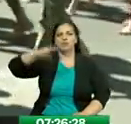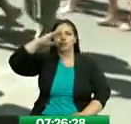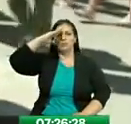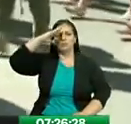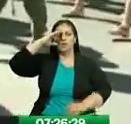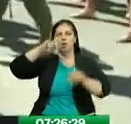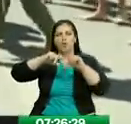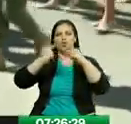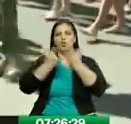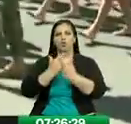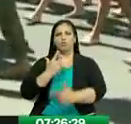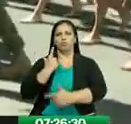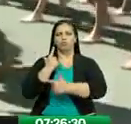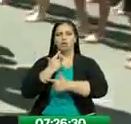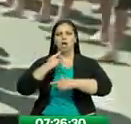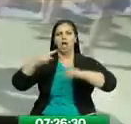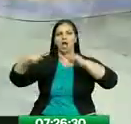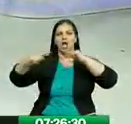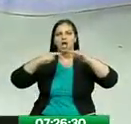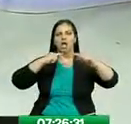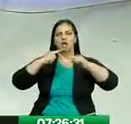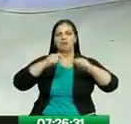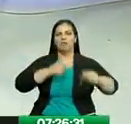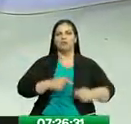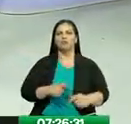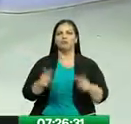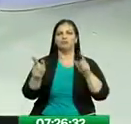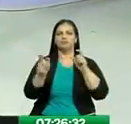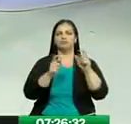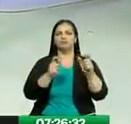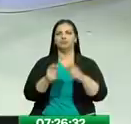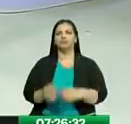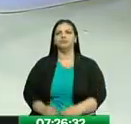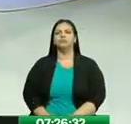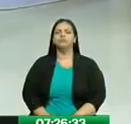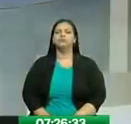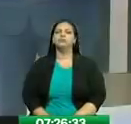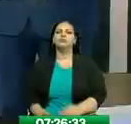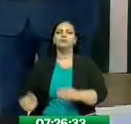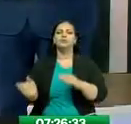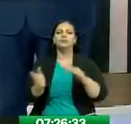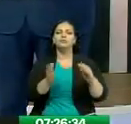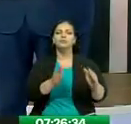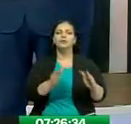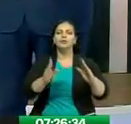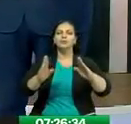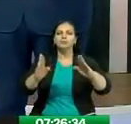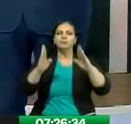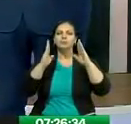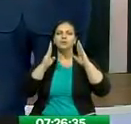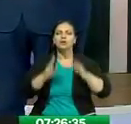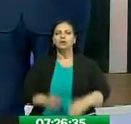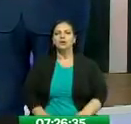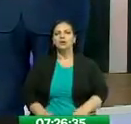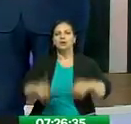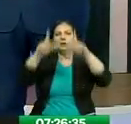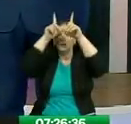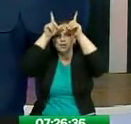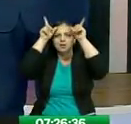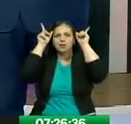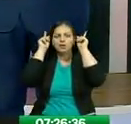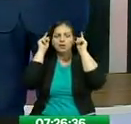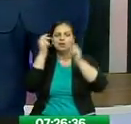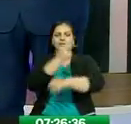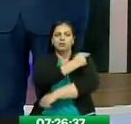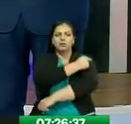informó Marilyn Jaramillo. Y presten mucha atención, paramédicos, enfermeras, psicólogos, médicos, tanto estudiantes